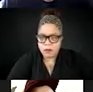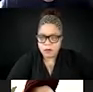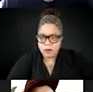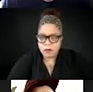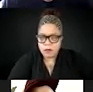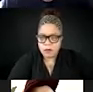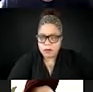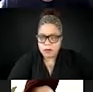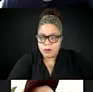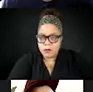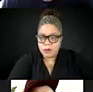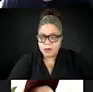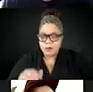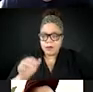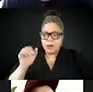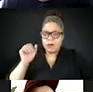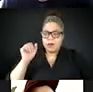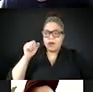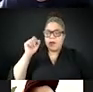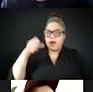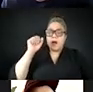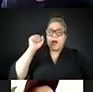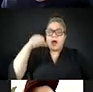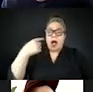y ya